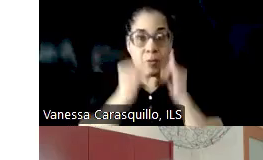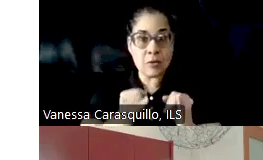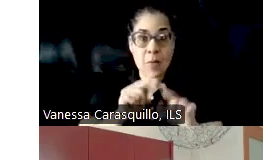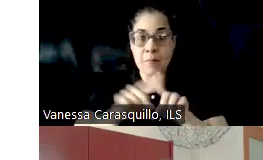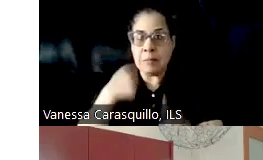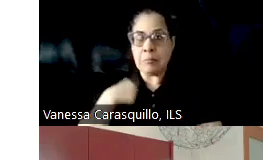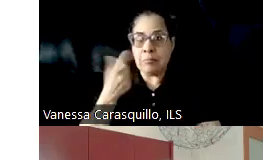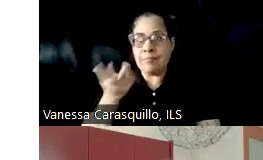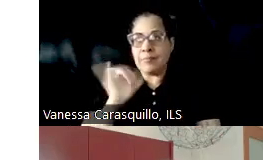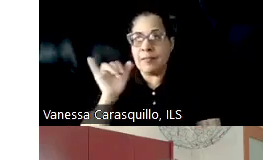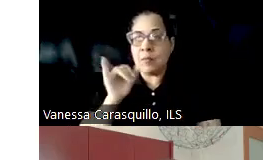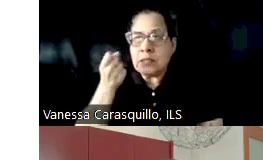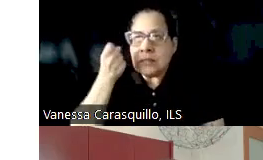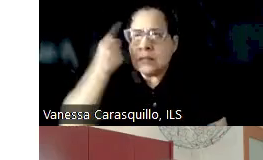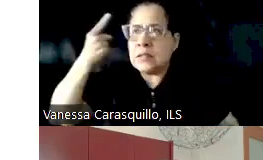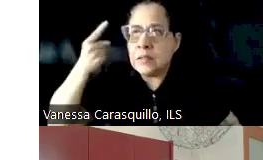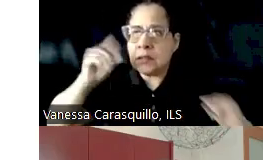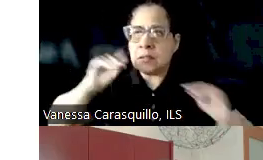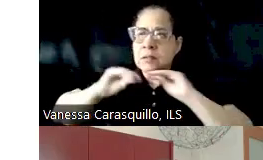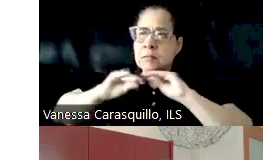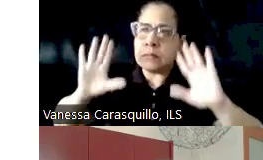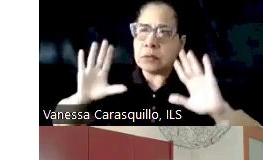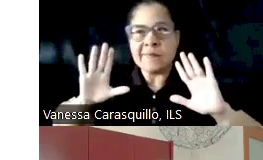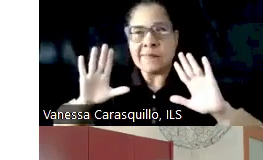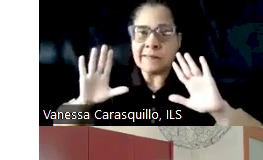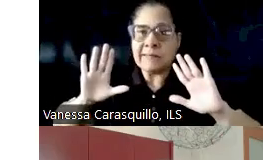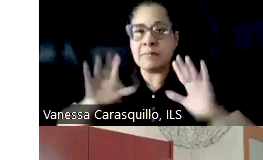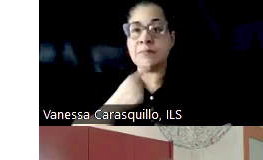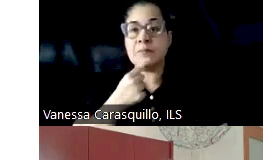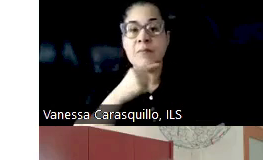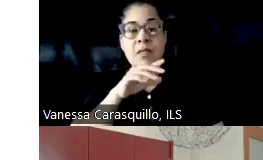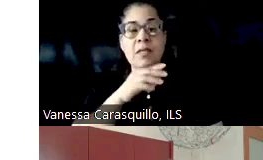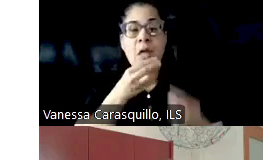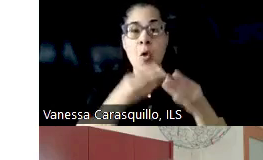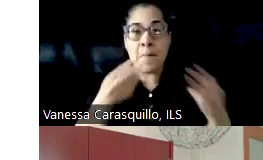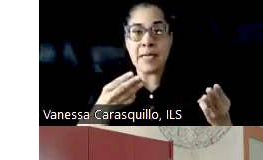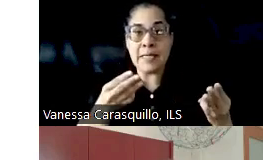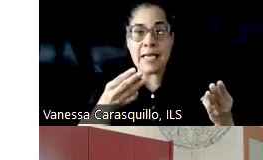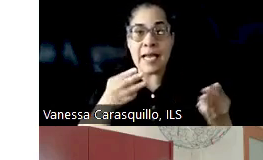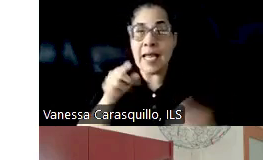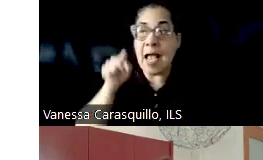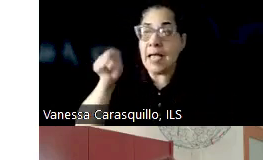Es que no la registra. O le dicen, los materiales están en tal sitio, ve y